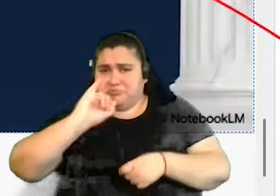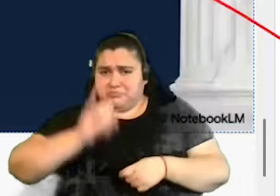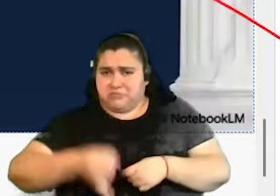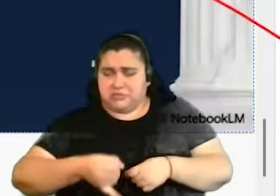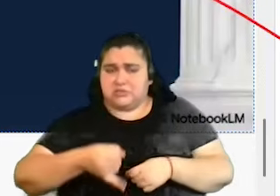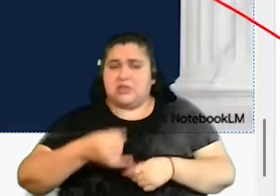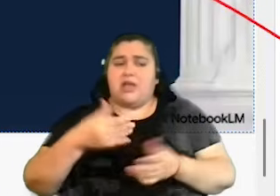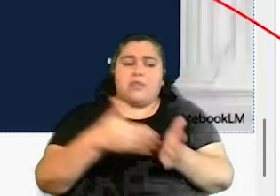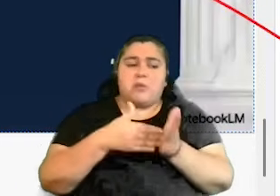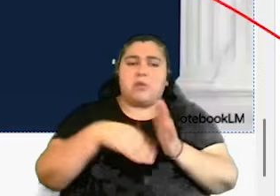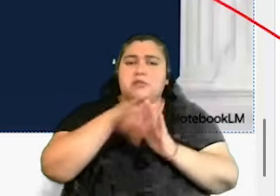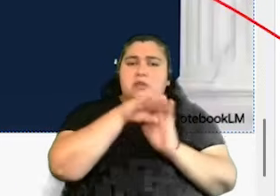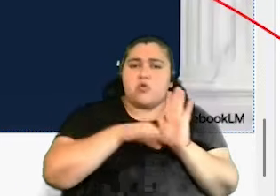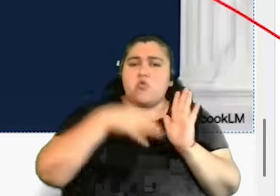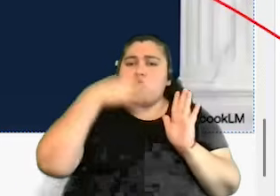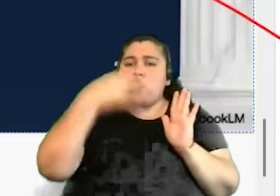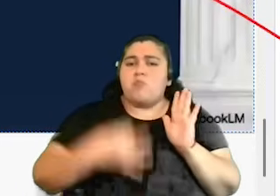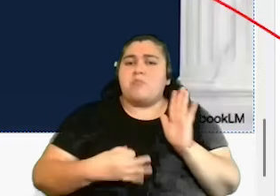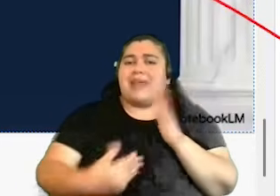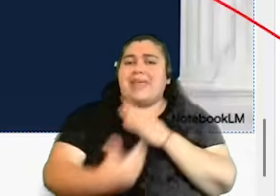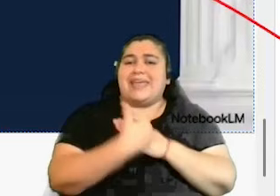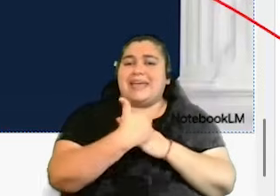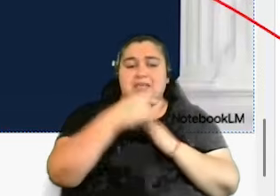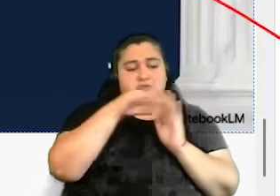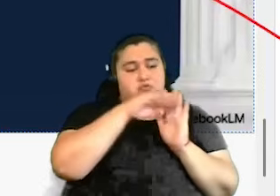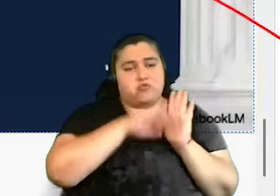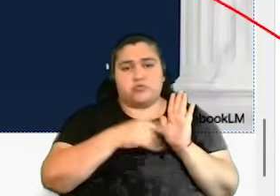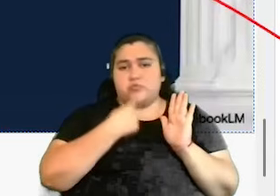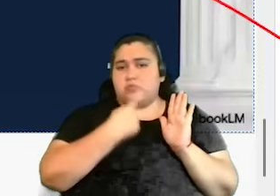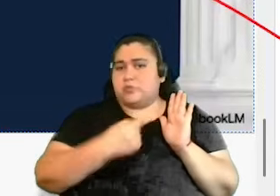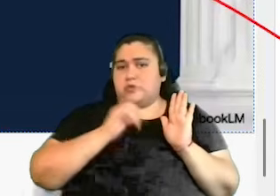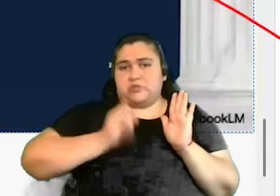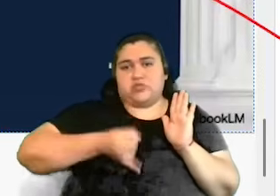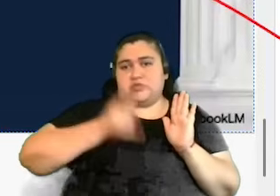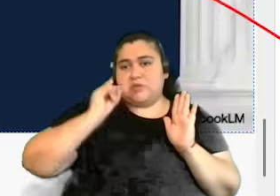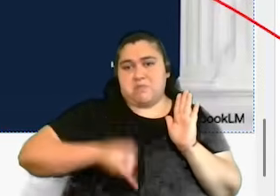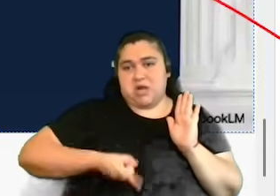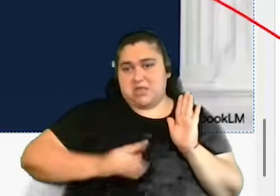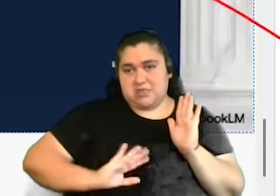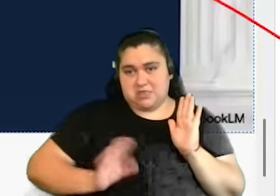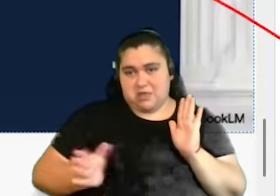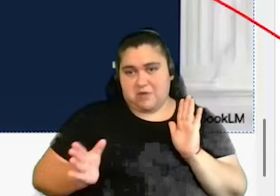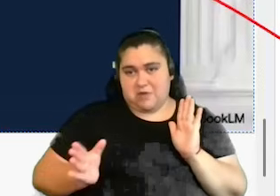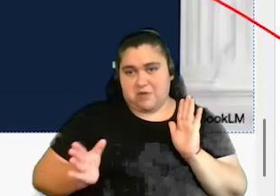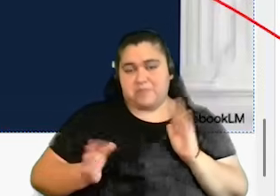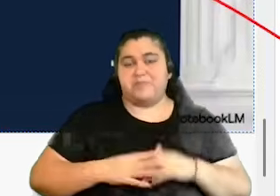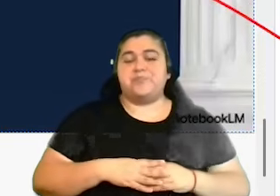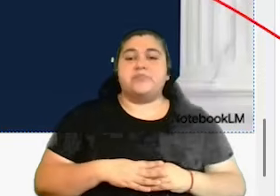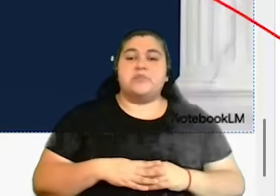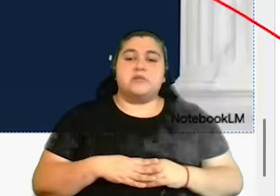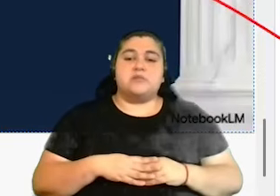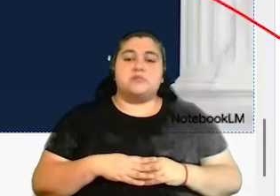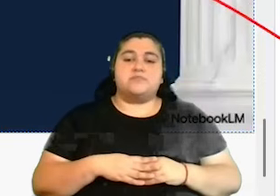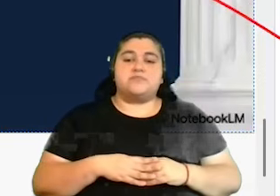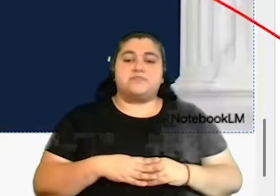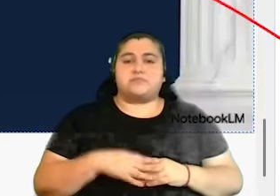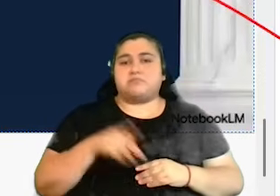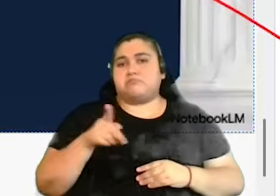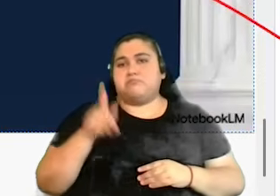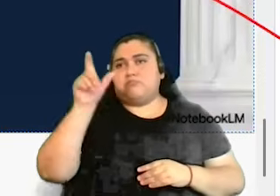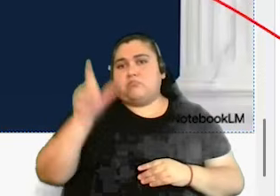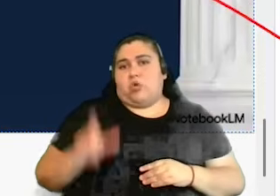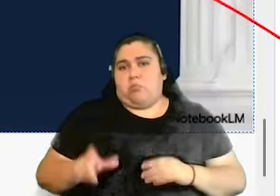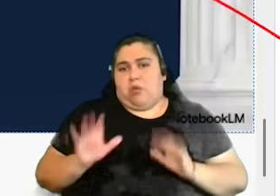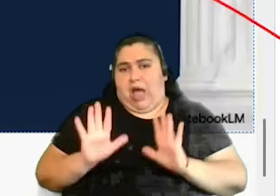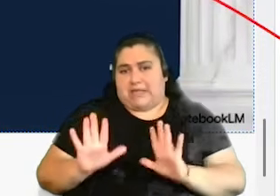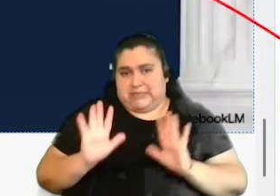ingresos y, y del patrimonio y que no esté caracterizado como gran contribuyente. Eso es el día de